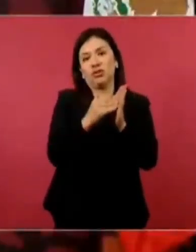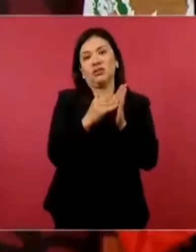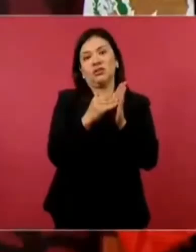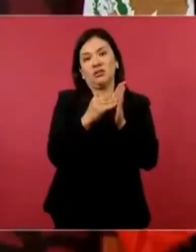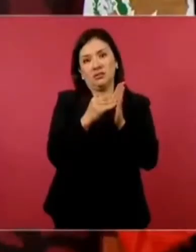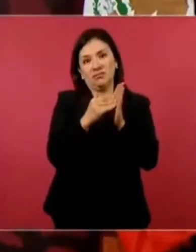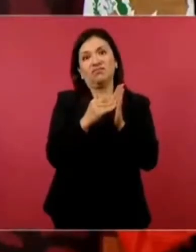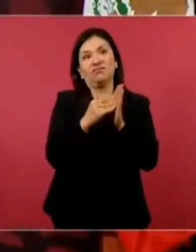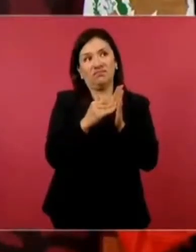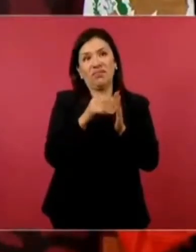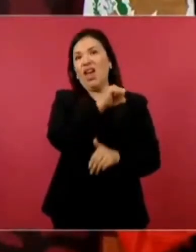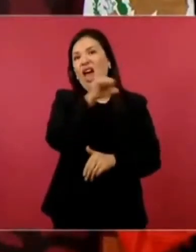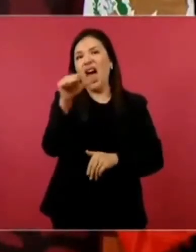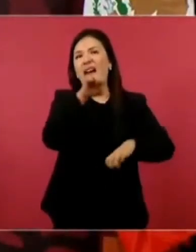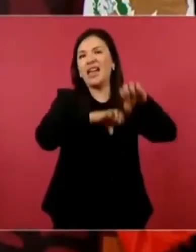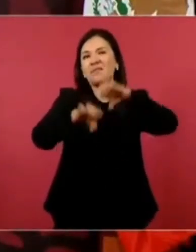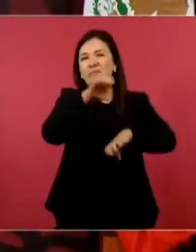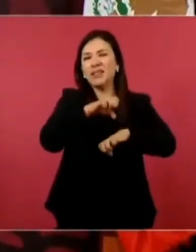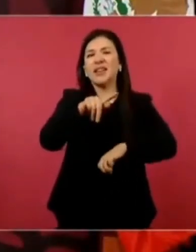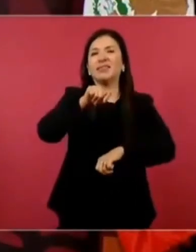los medios.